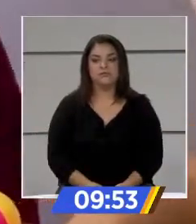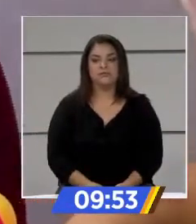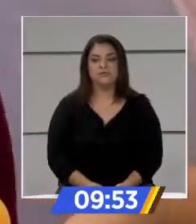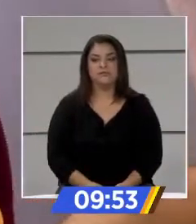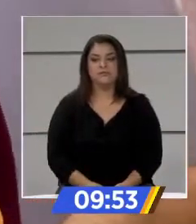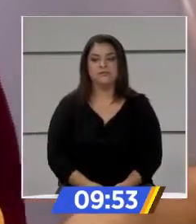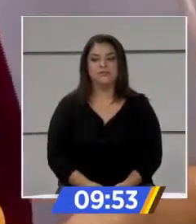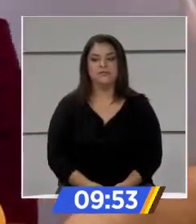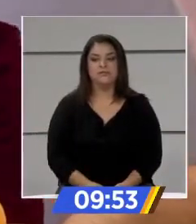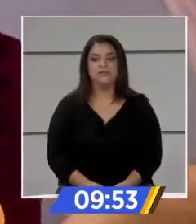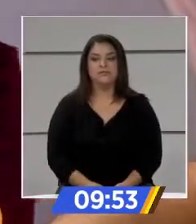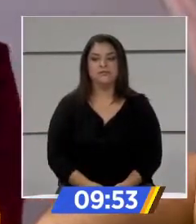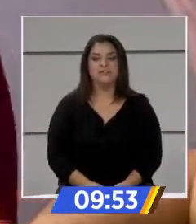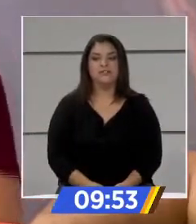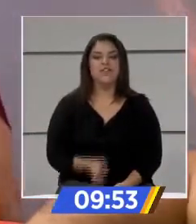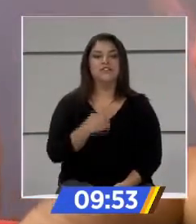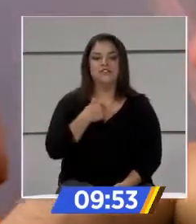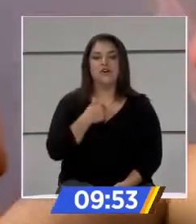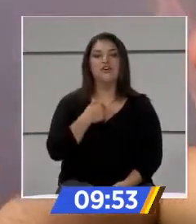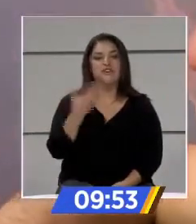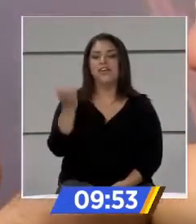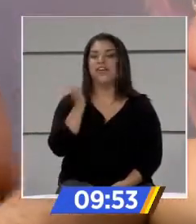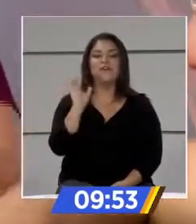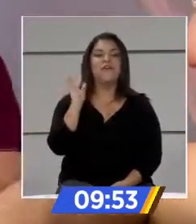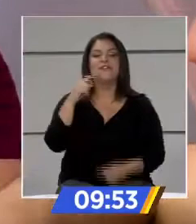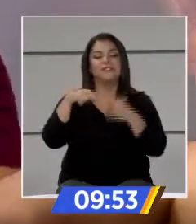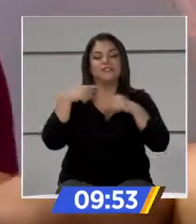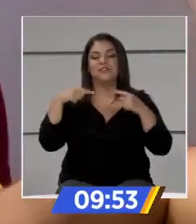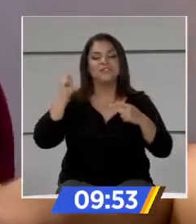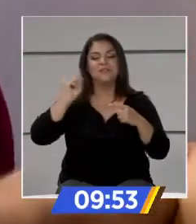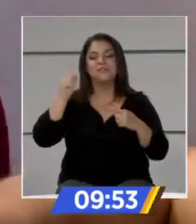tranqui, yo le pongo tranqui. De pajilla. Yo le quería poner también de pajilla. Vea.